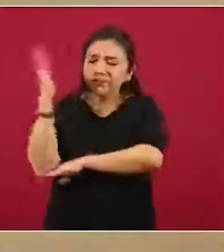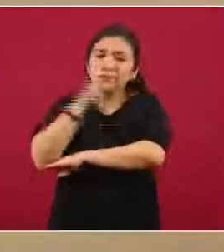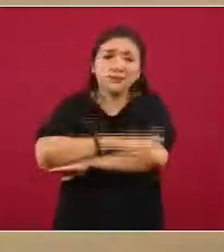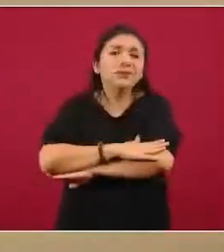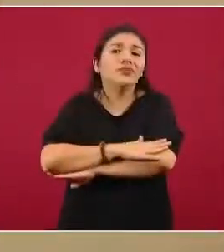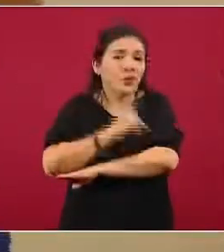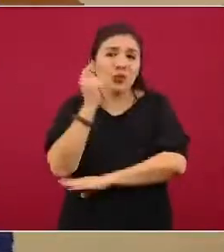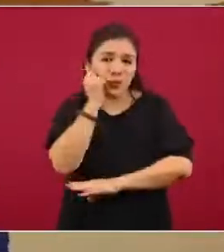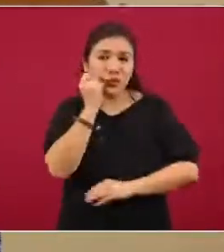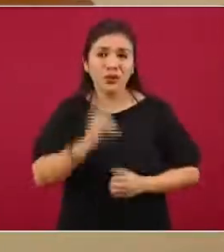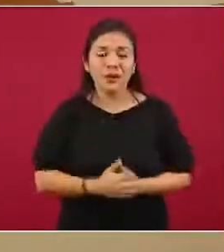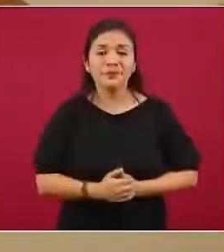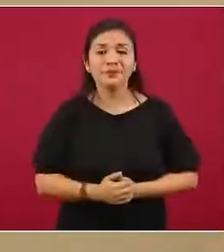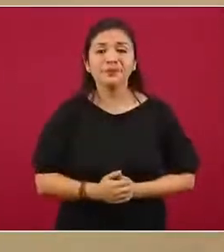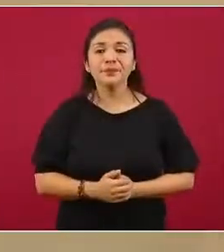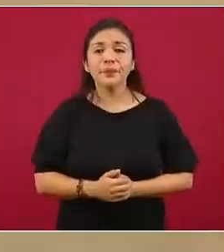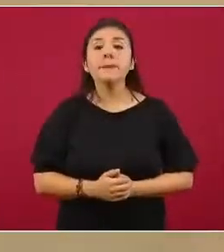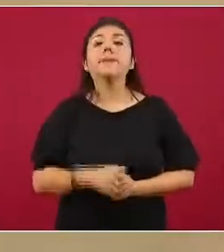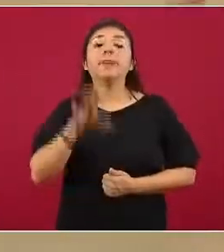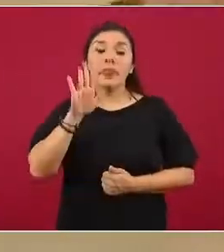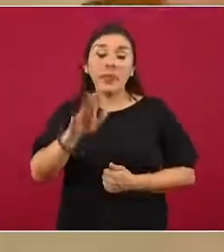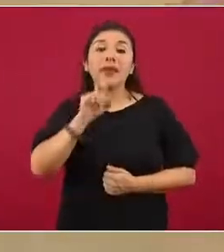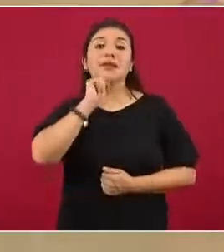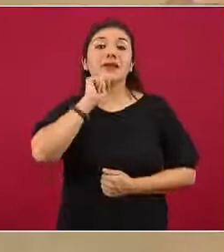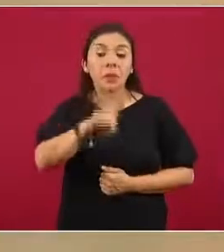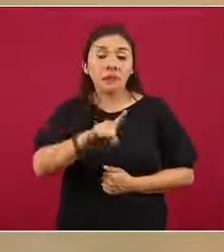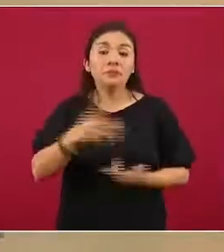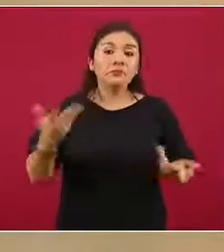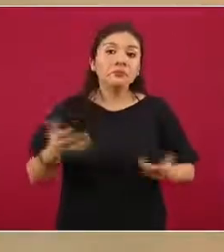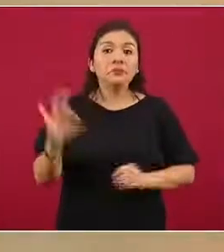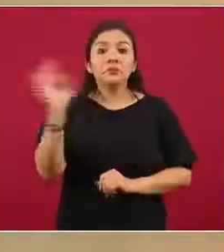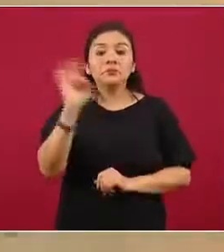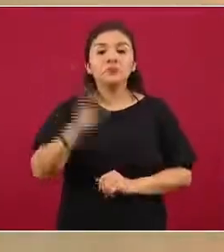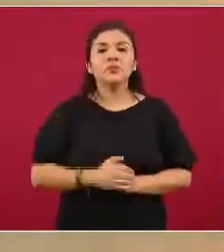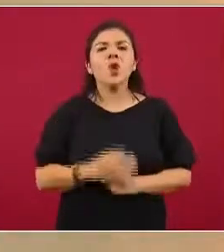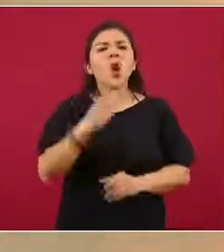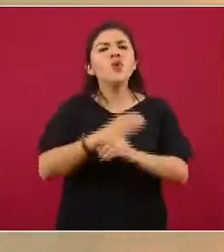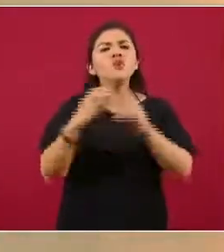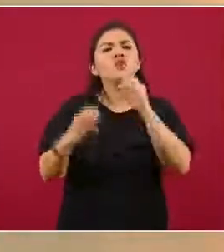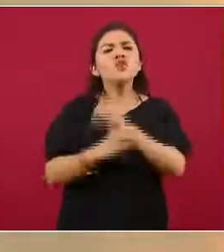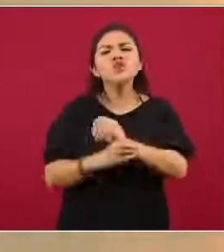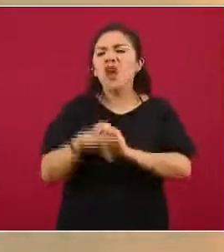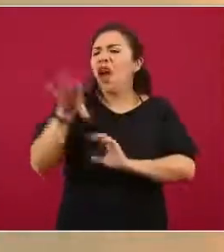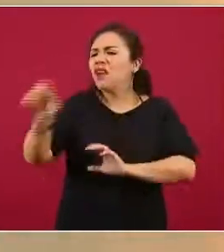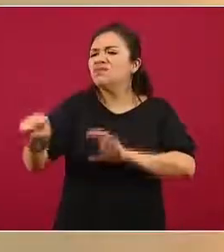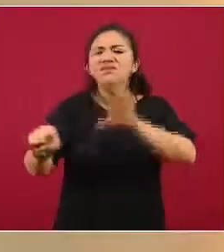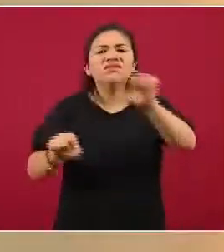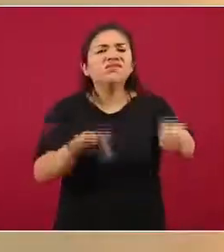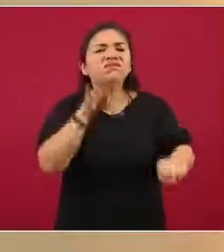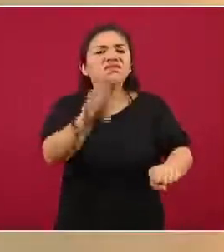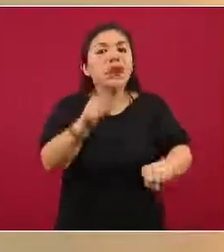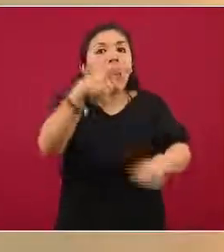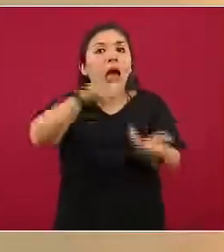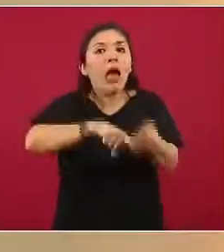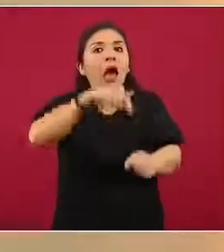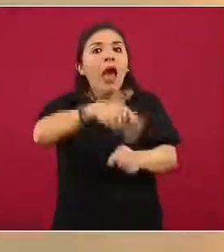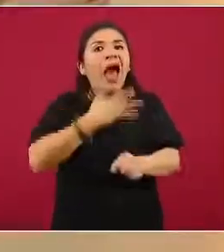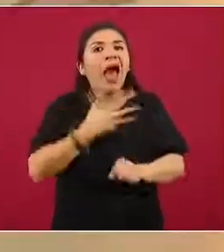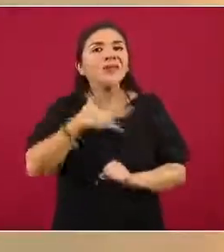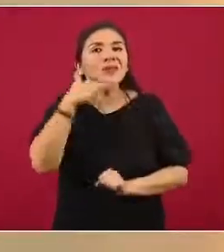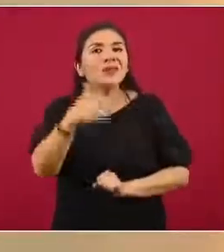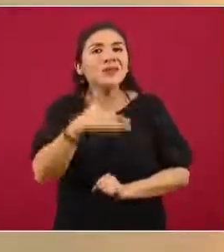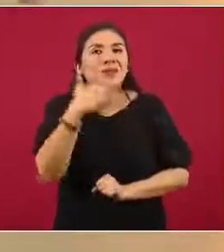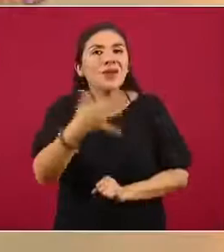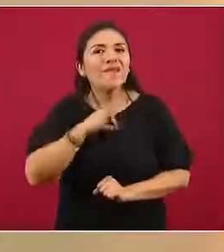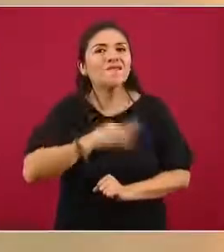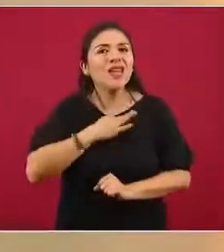día. También puede ser que se puedan tocar objetos o superficies que estuvieran contaminadas